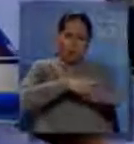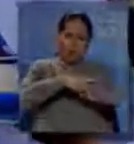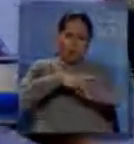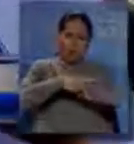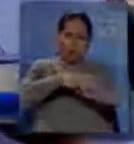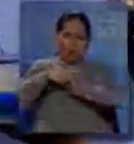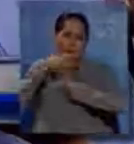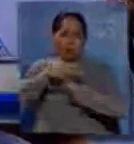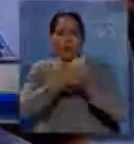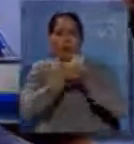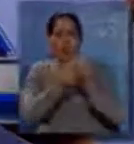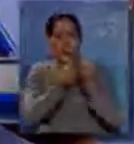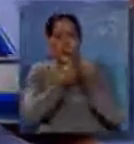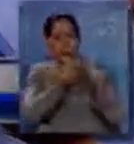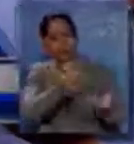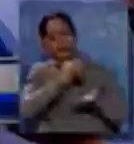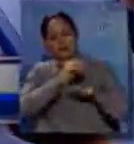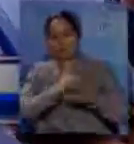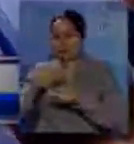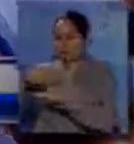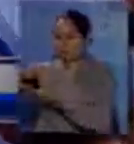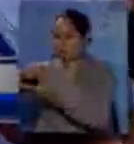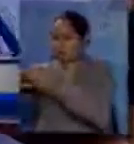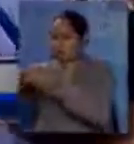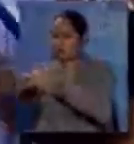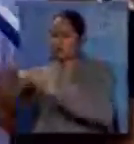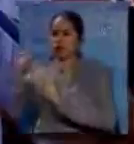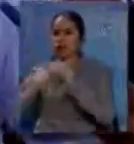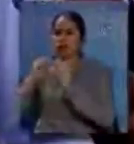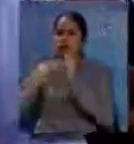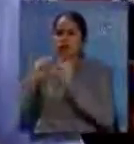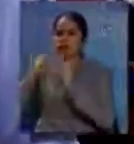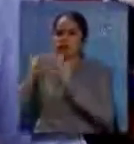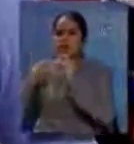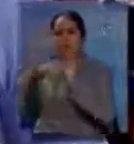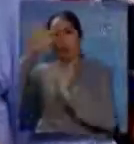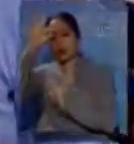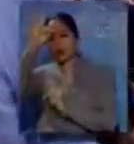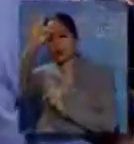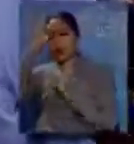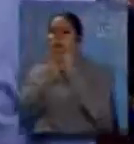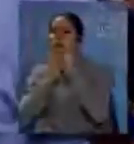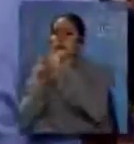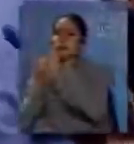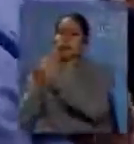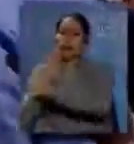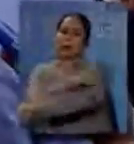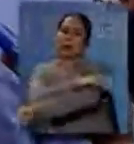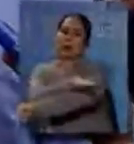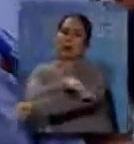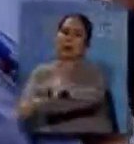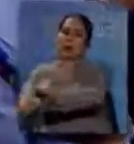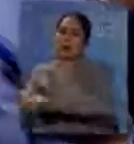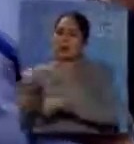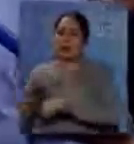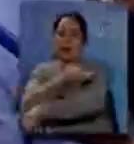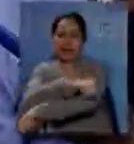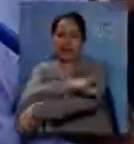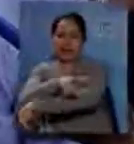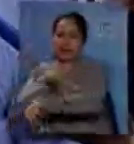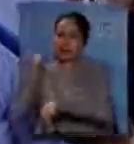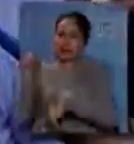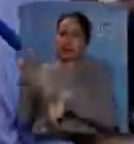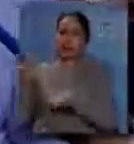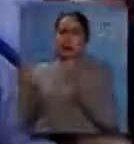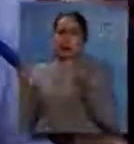llenando de centros de salud, de escuelas del milenio y de infraestructura. Y en este caso haciendo justicia con la península de Santa Elena, con la provincia de Santa Elena,